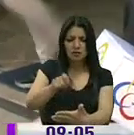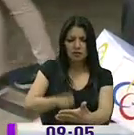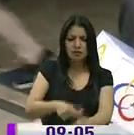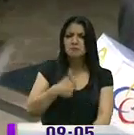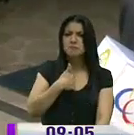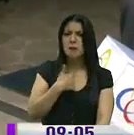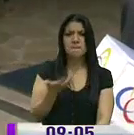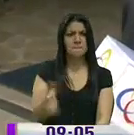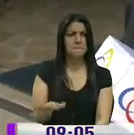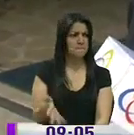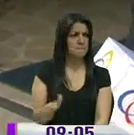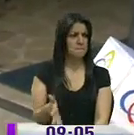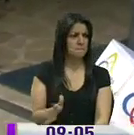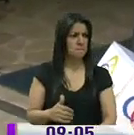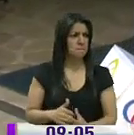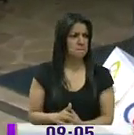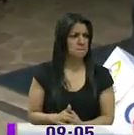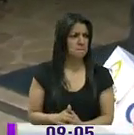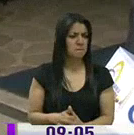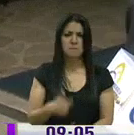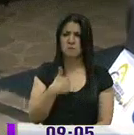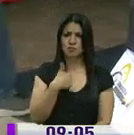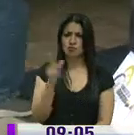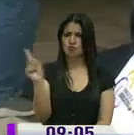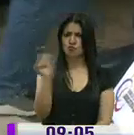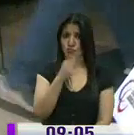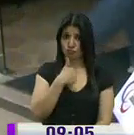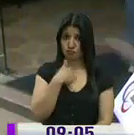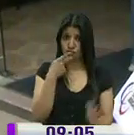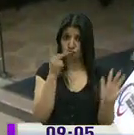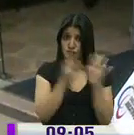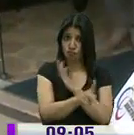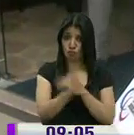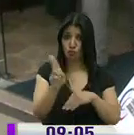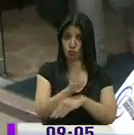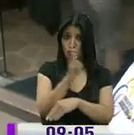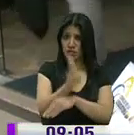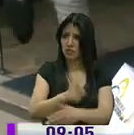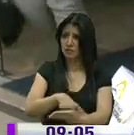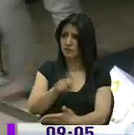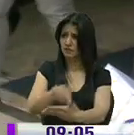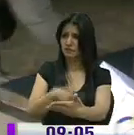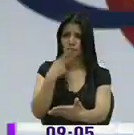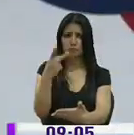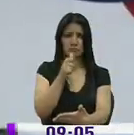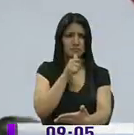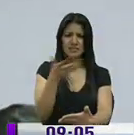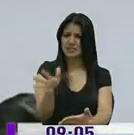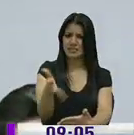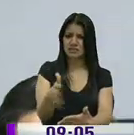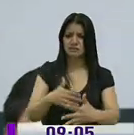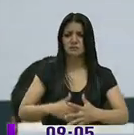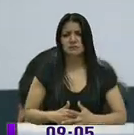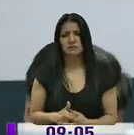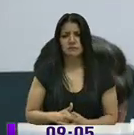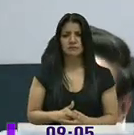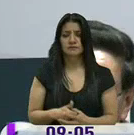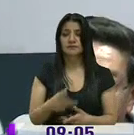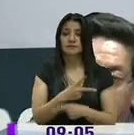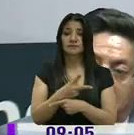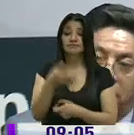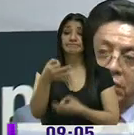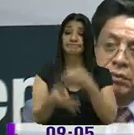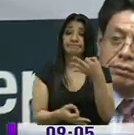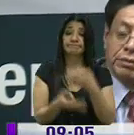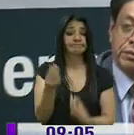mía que no es la que utilizó en mis actos públicos como privados la judicatura por su